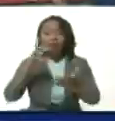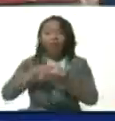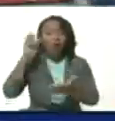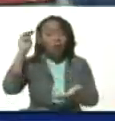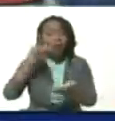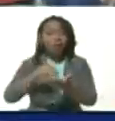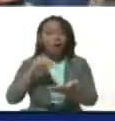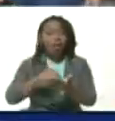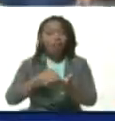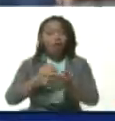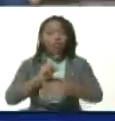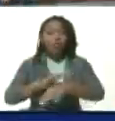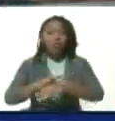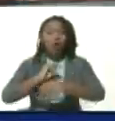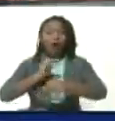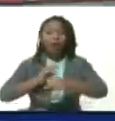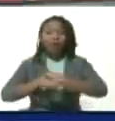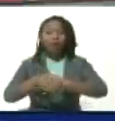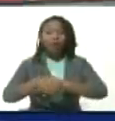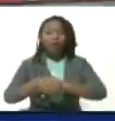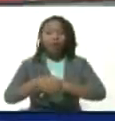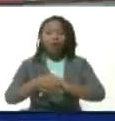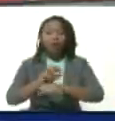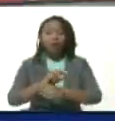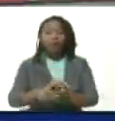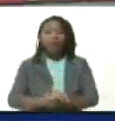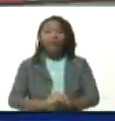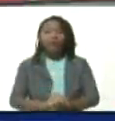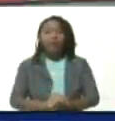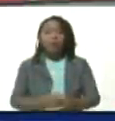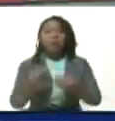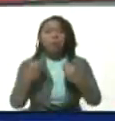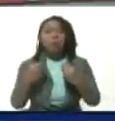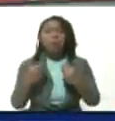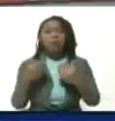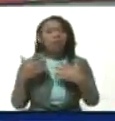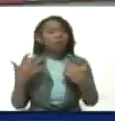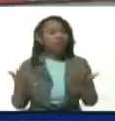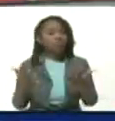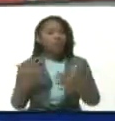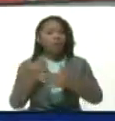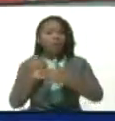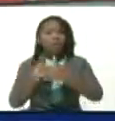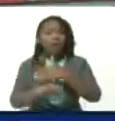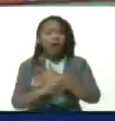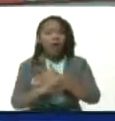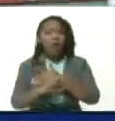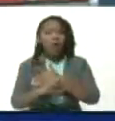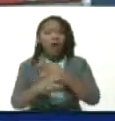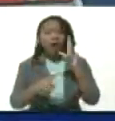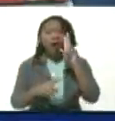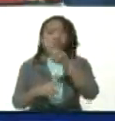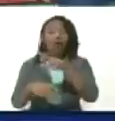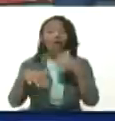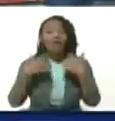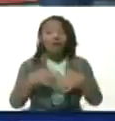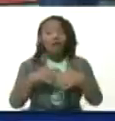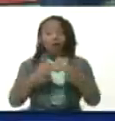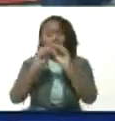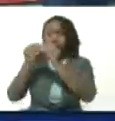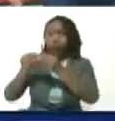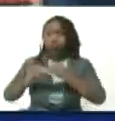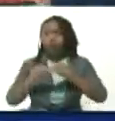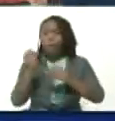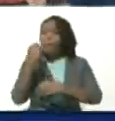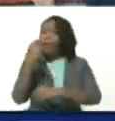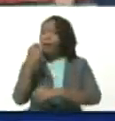Miranda, doctor Héctor Rodríguez, para que vayamos a ver la fabricación de